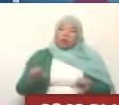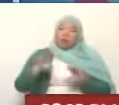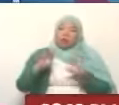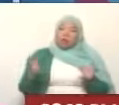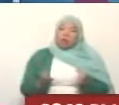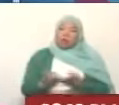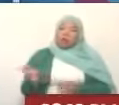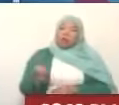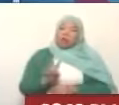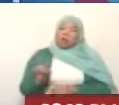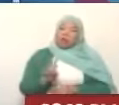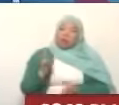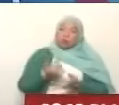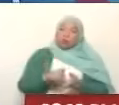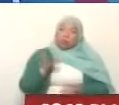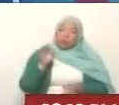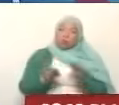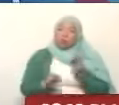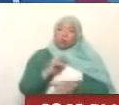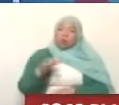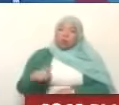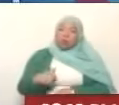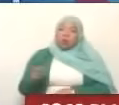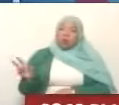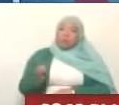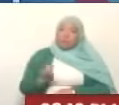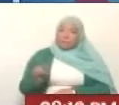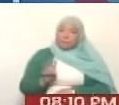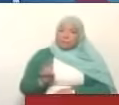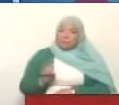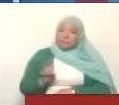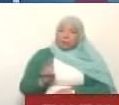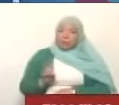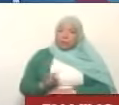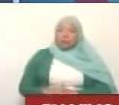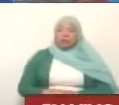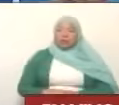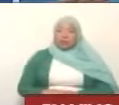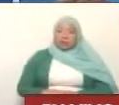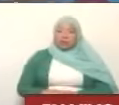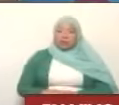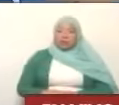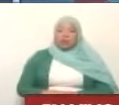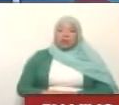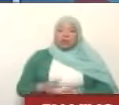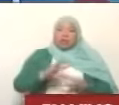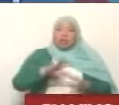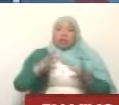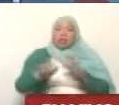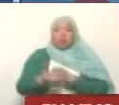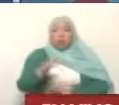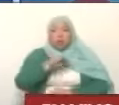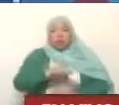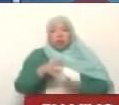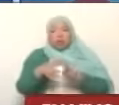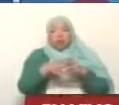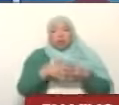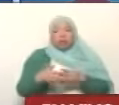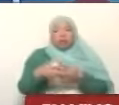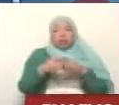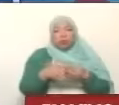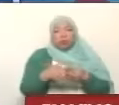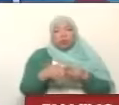mundo y Venezuela tiene que estar en esa jugada. Venezuela tiene que estar en la vanguardia para sustituir el imperio estadounidense y